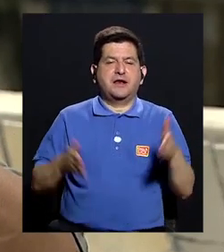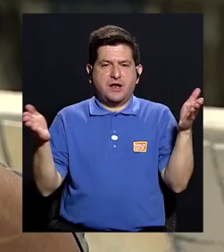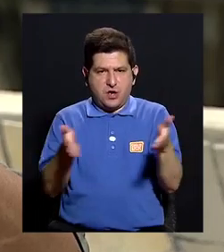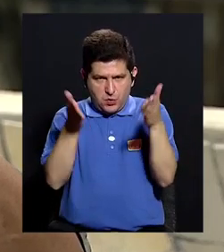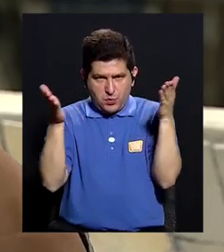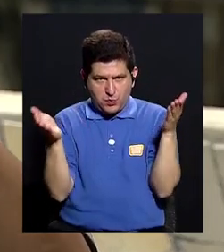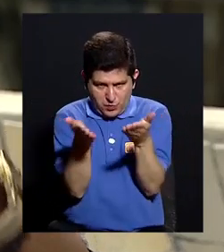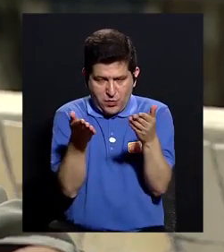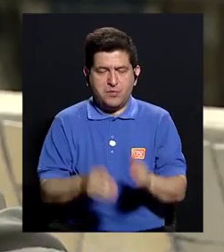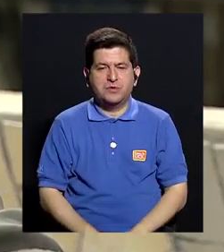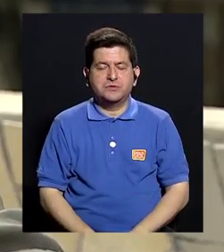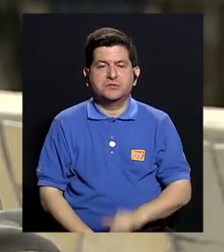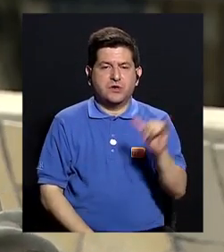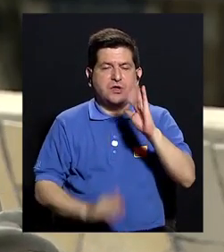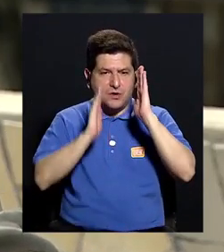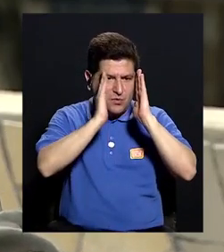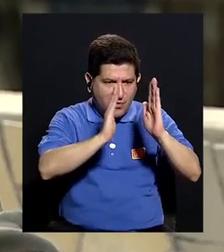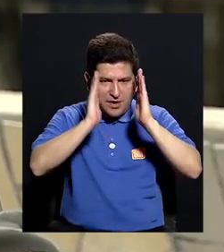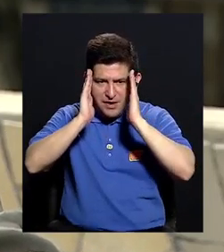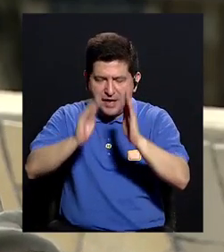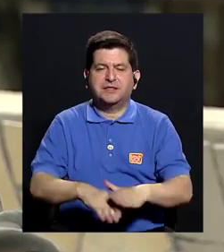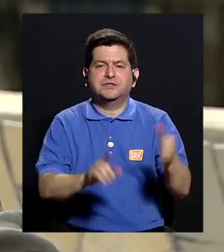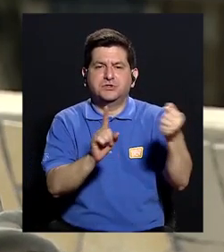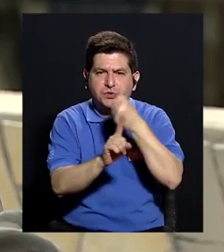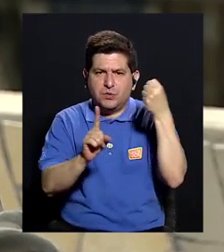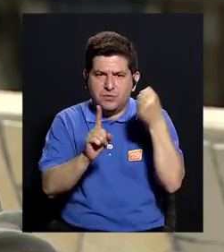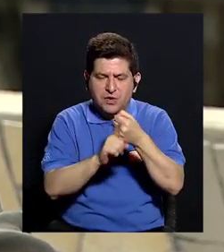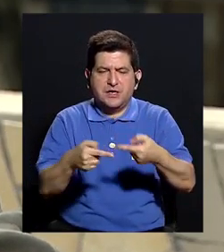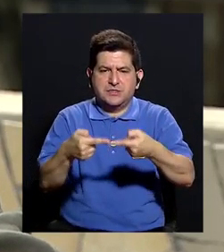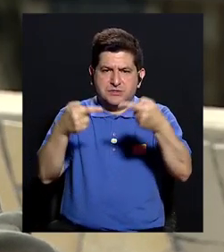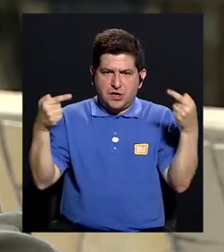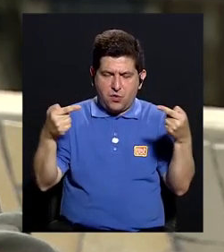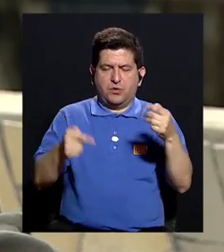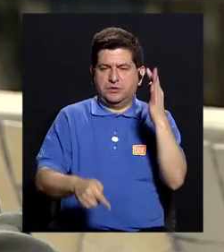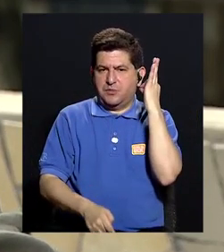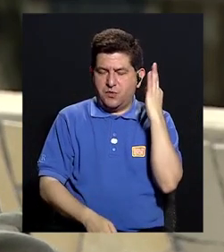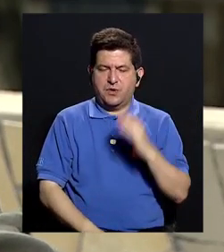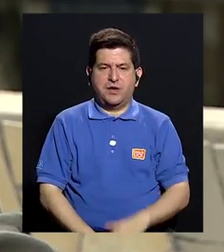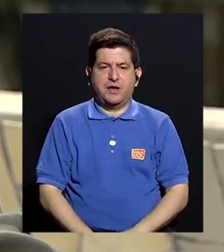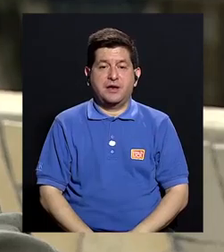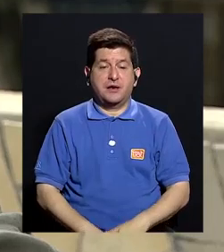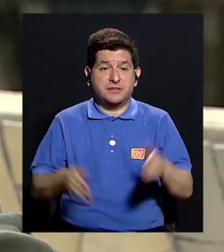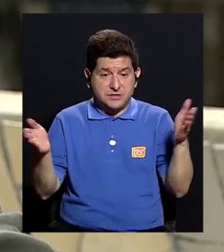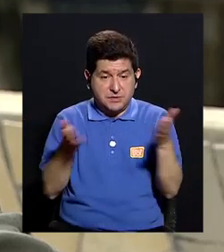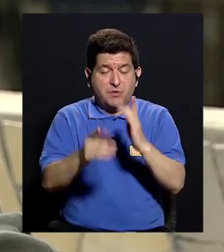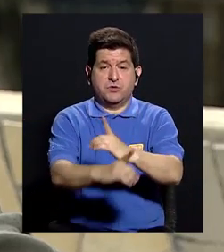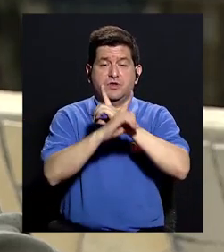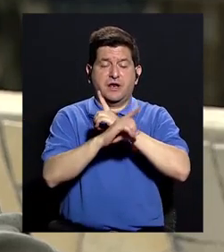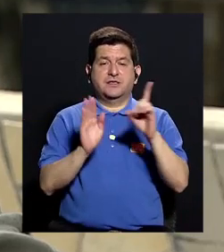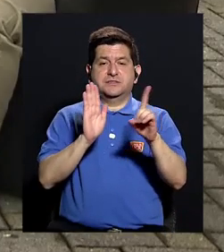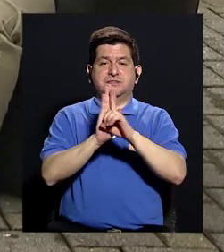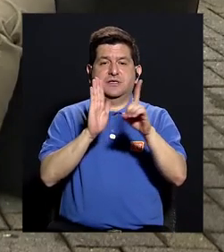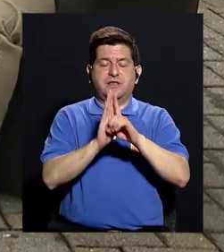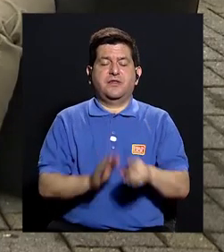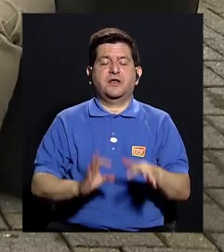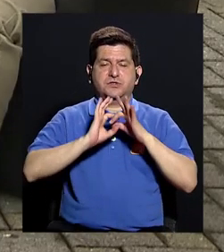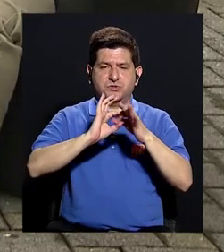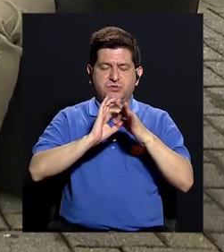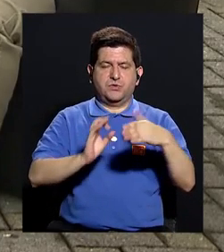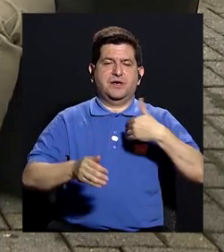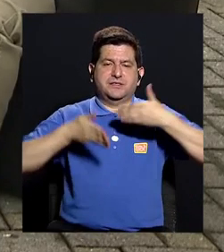y promoción, así como atención de la violencia contra las mujeres y promoción de la defensa de los